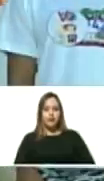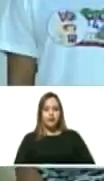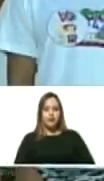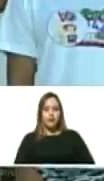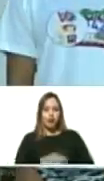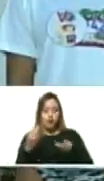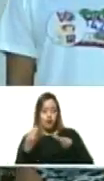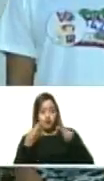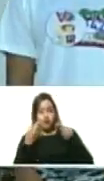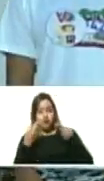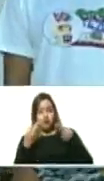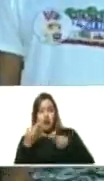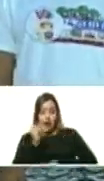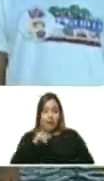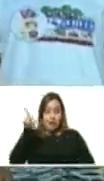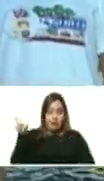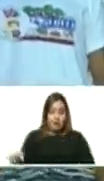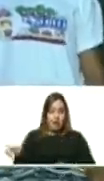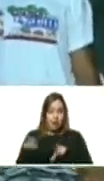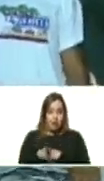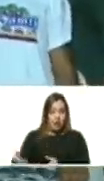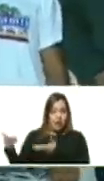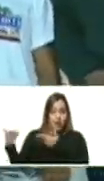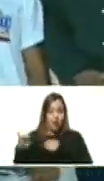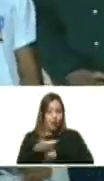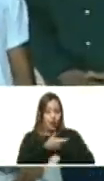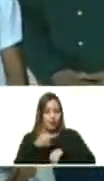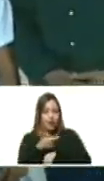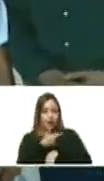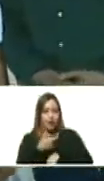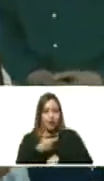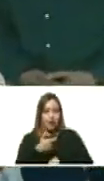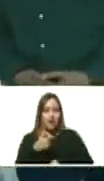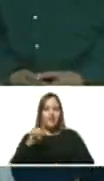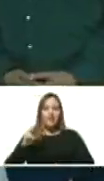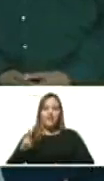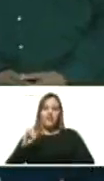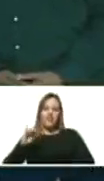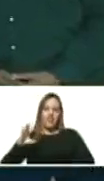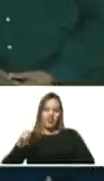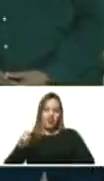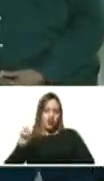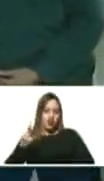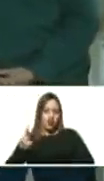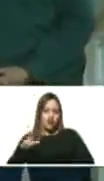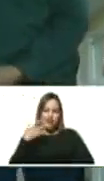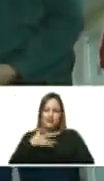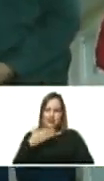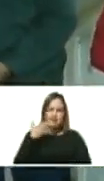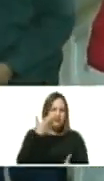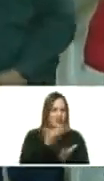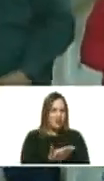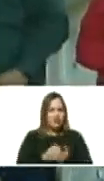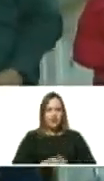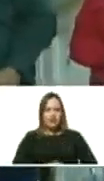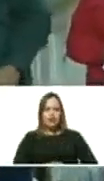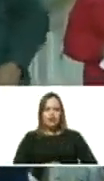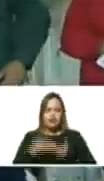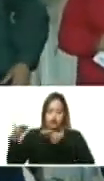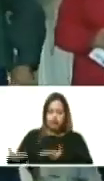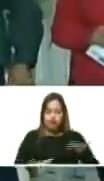y obtenemos gente como él, gente como Víctor. Oye, me siento agradecido por recibirme, me